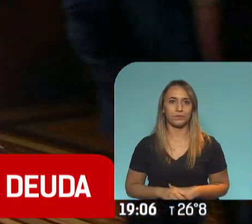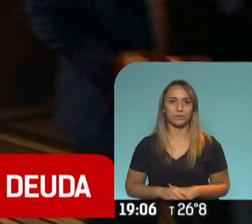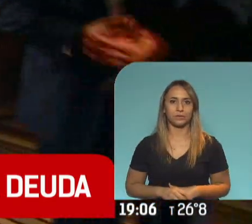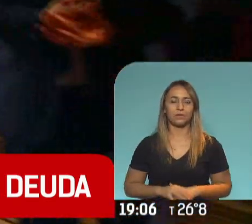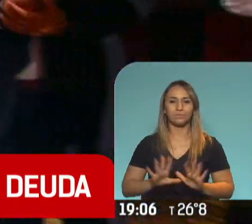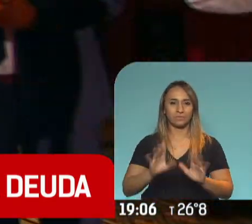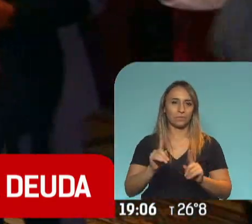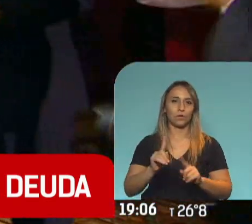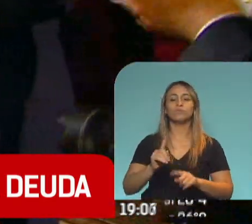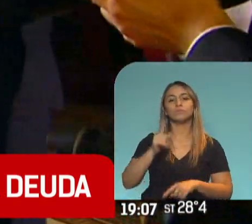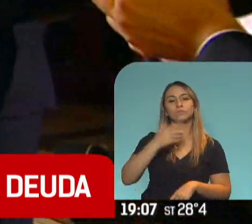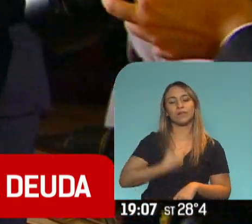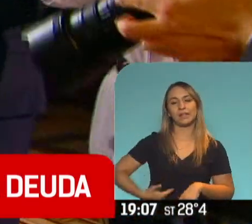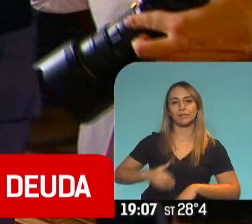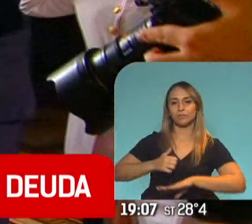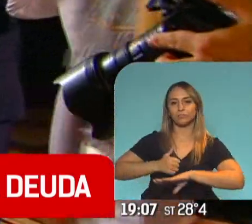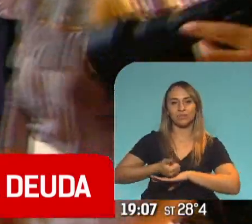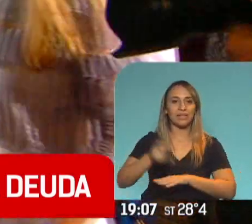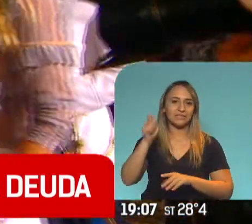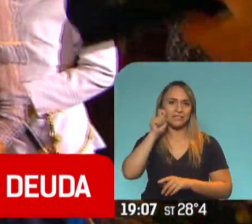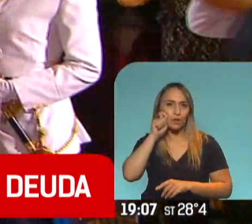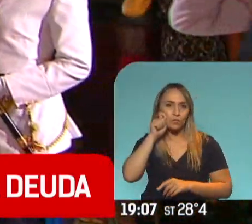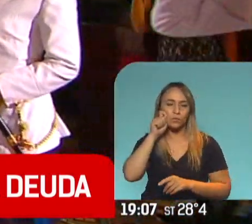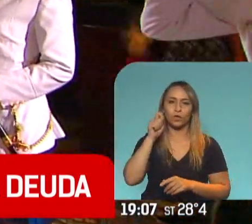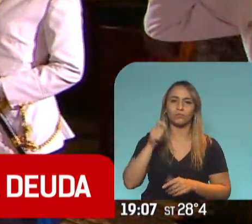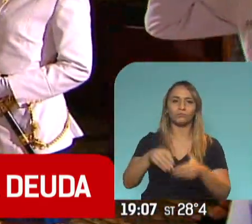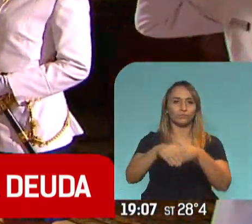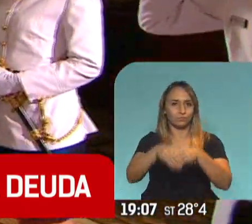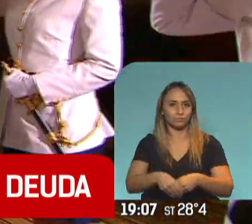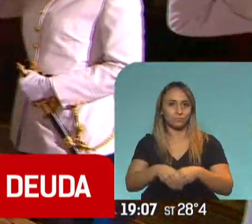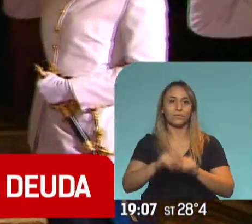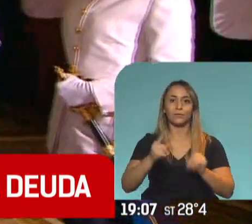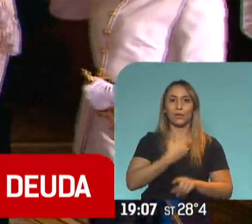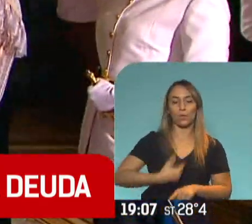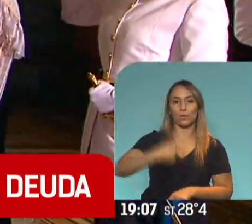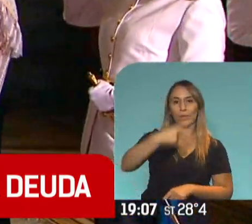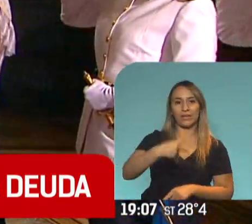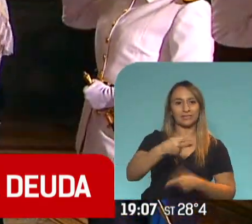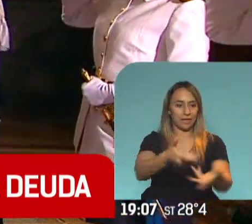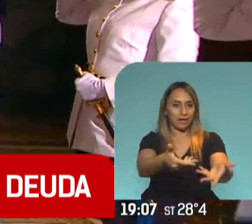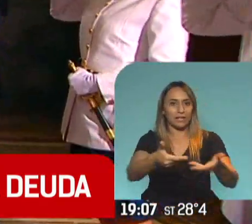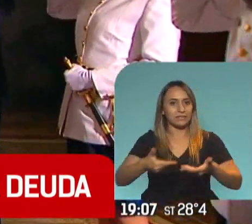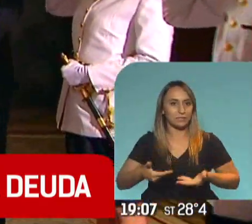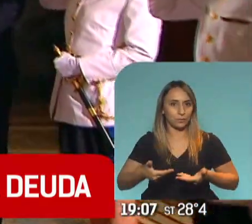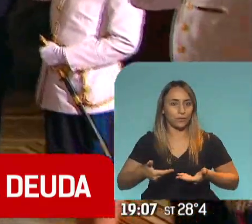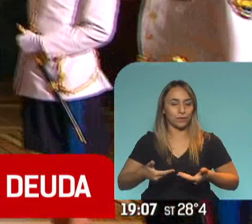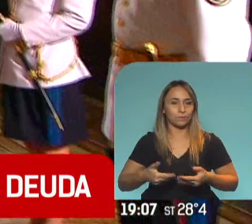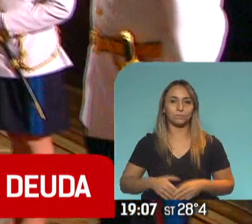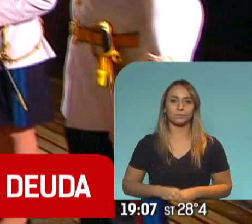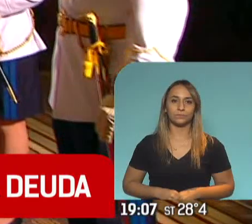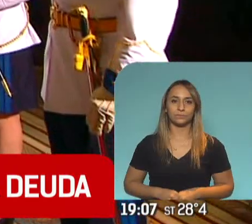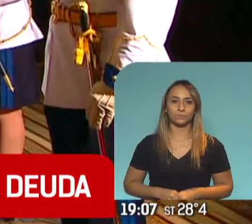El saludo a las autoridades, la vicepresidenta que lo recibe allí en el lugar.